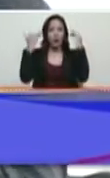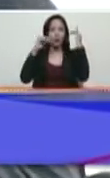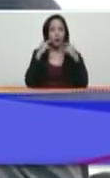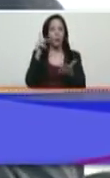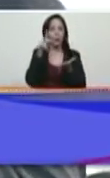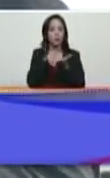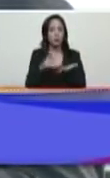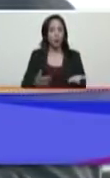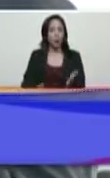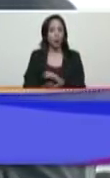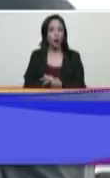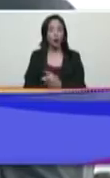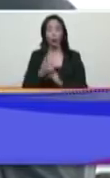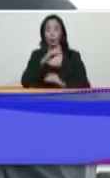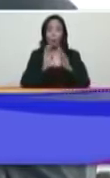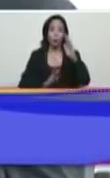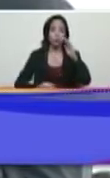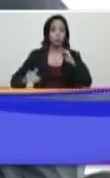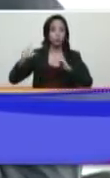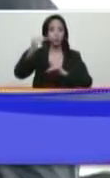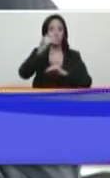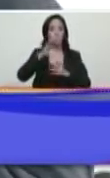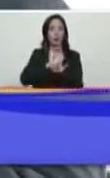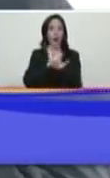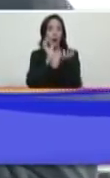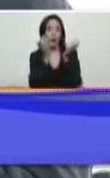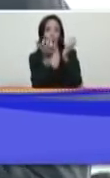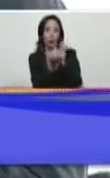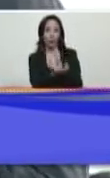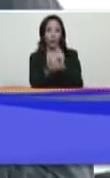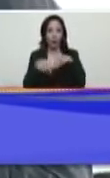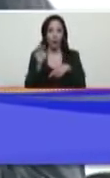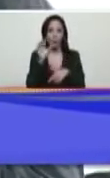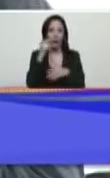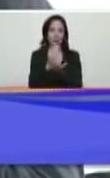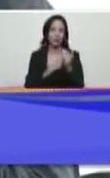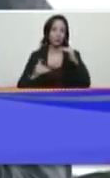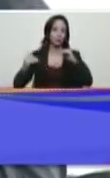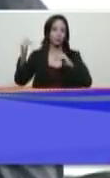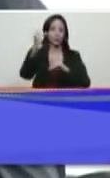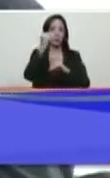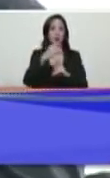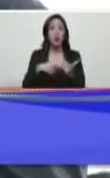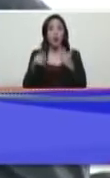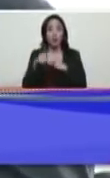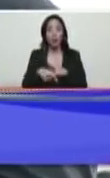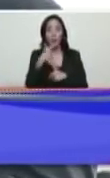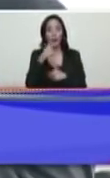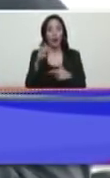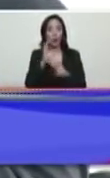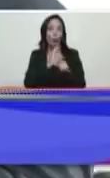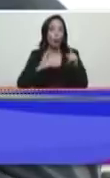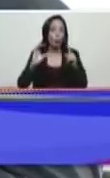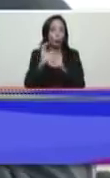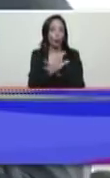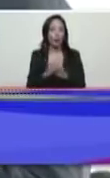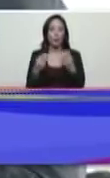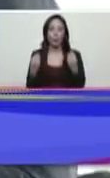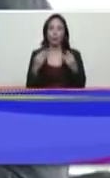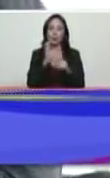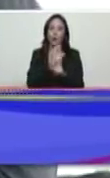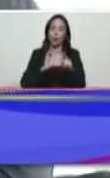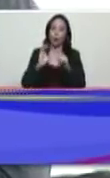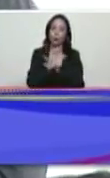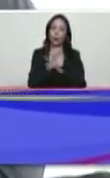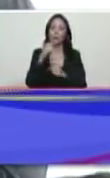no solamente toda la potencialidad geográfica que tiene Venezuela y que tiene Miranda, sino también toda su densidad cultural. Aquí estuvieron